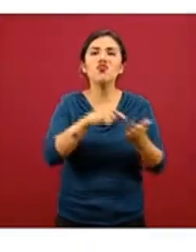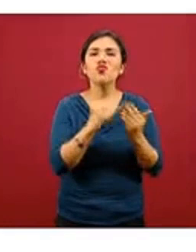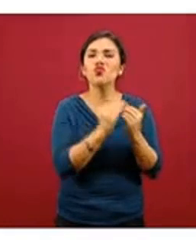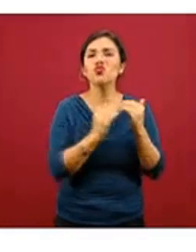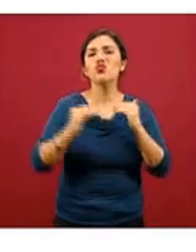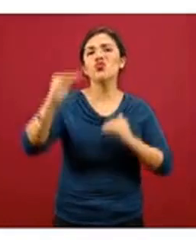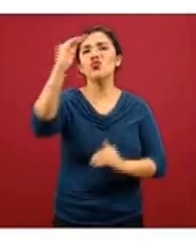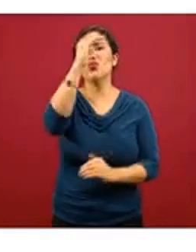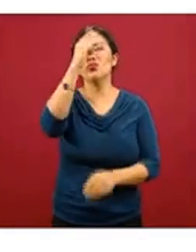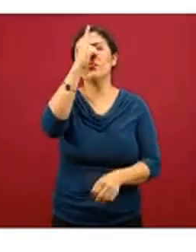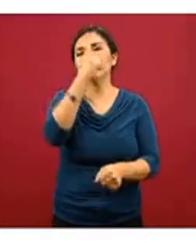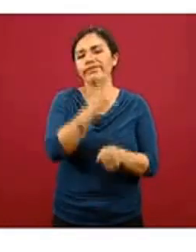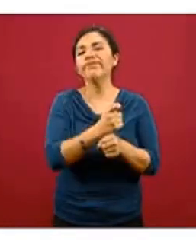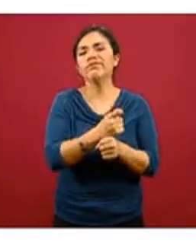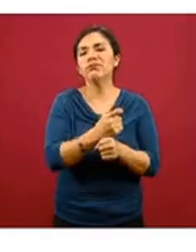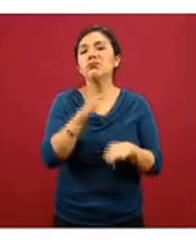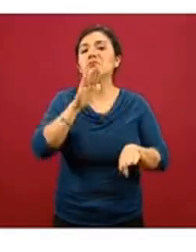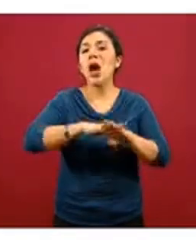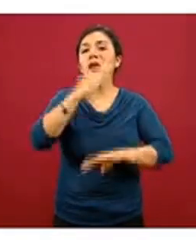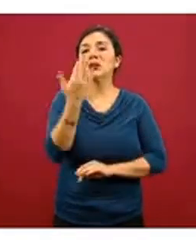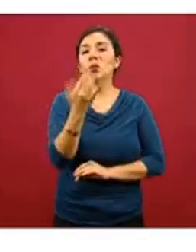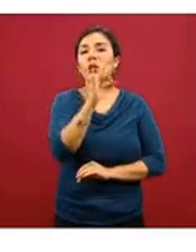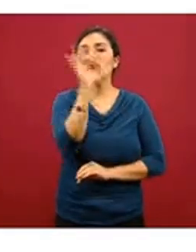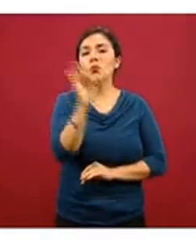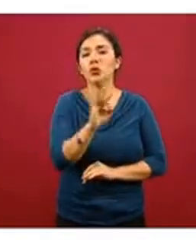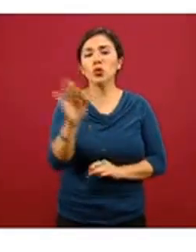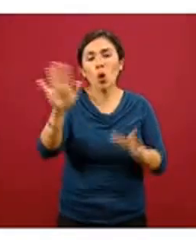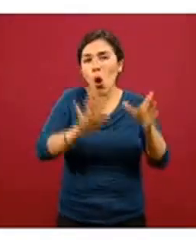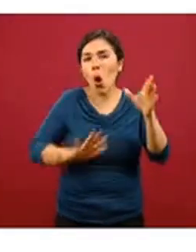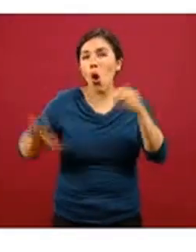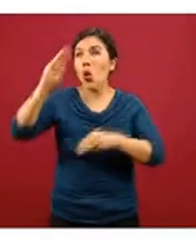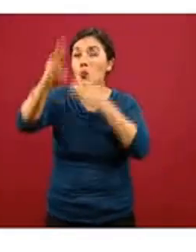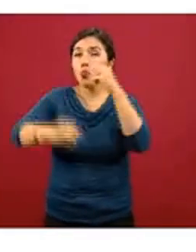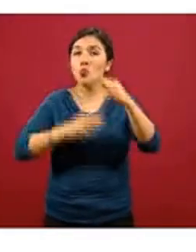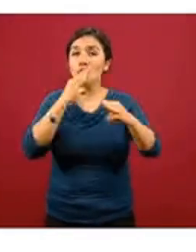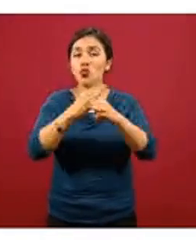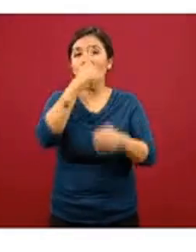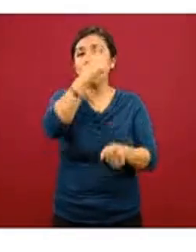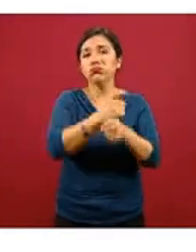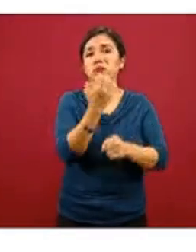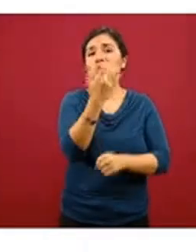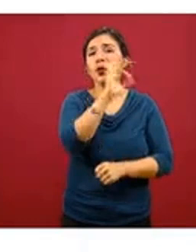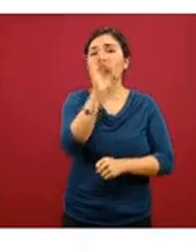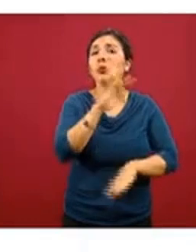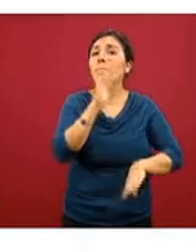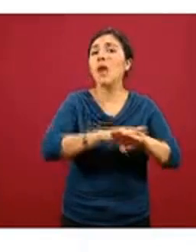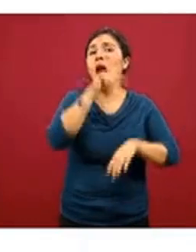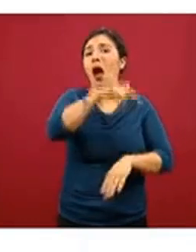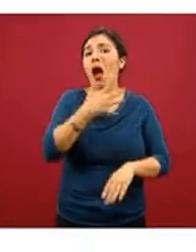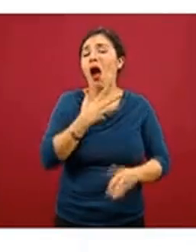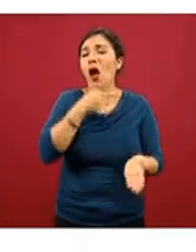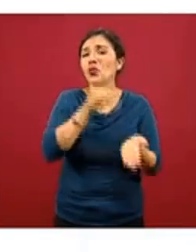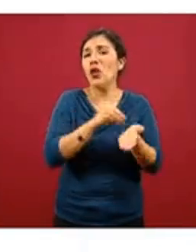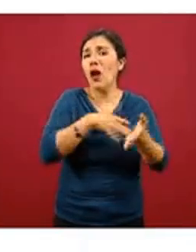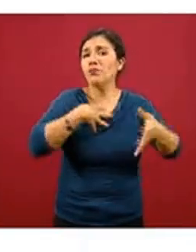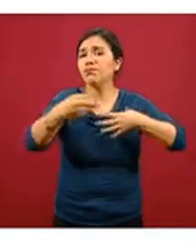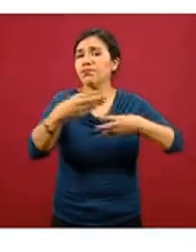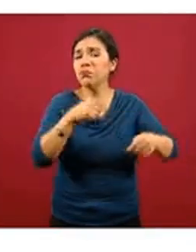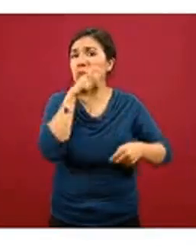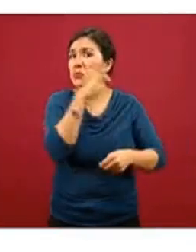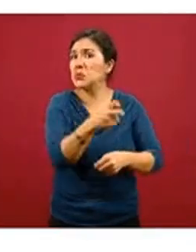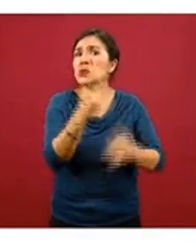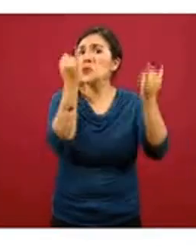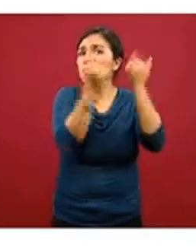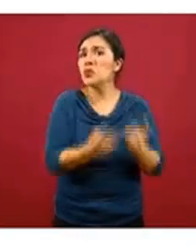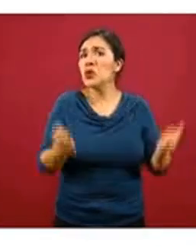actividad, concentrando más del 50% de todos los casos a nivel mundial, y que es un porcentaje que se ha mantenido, que no